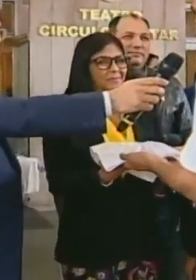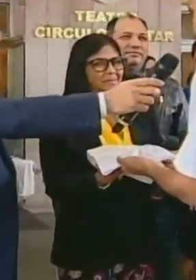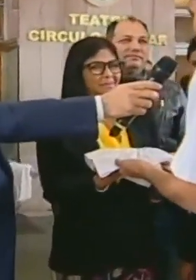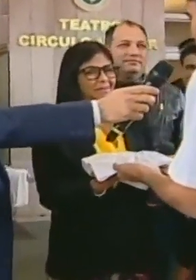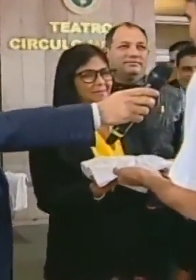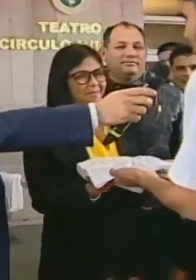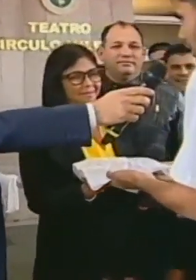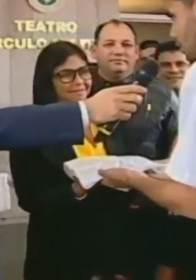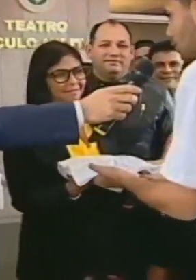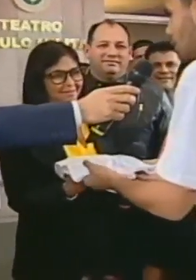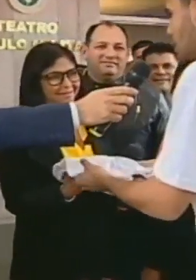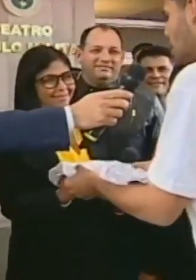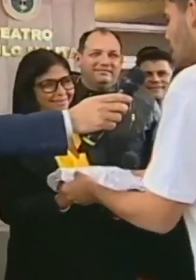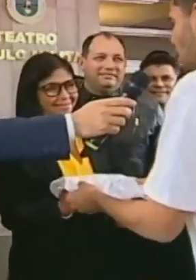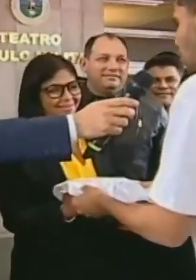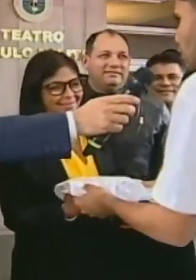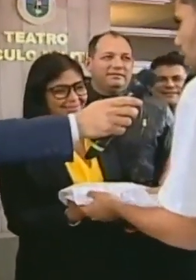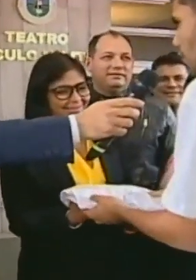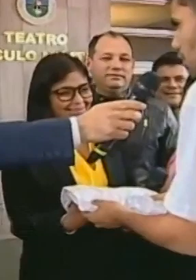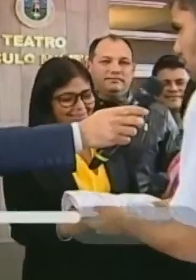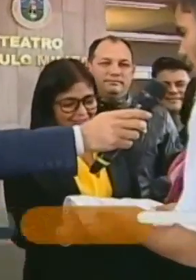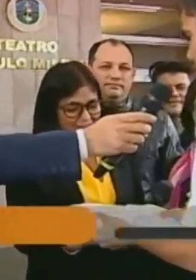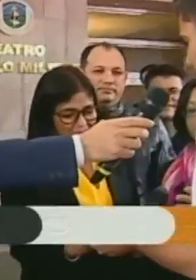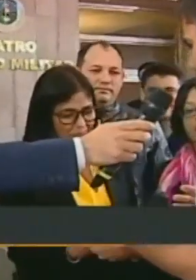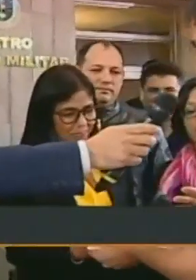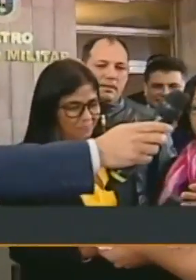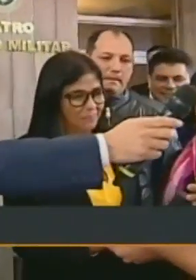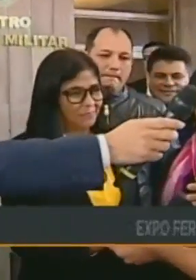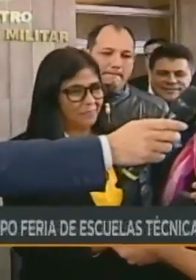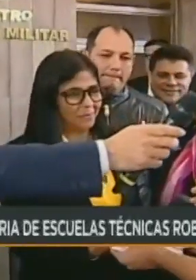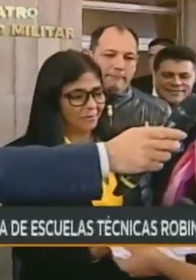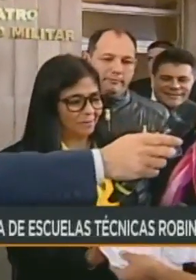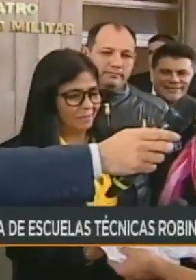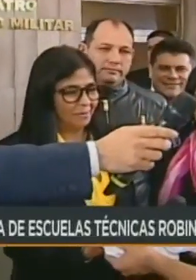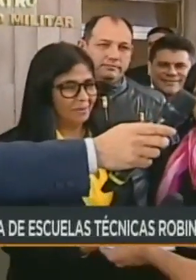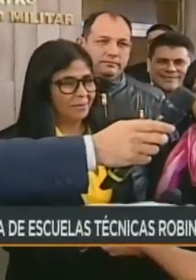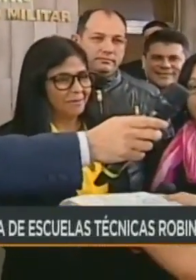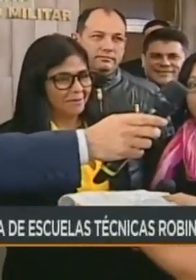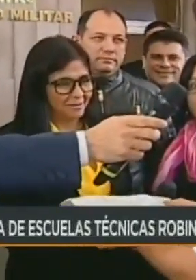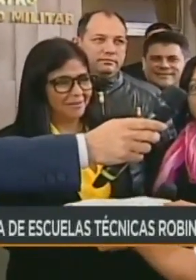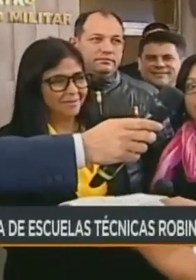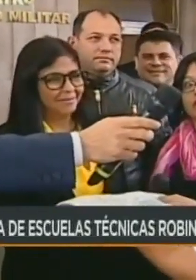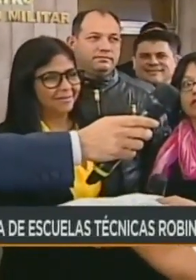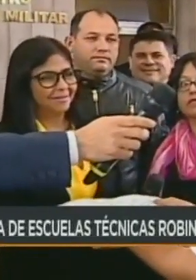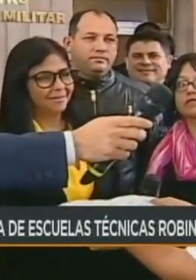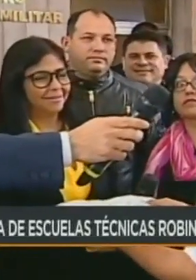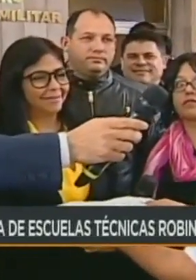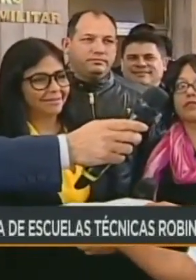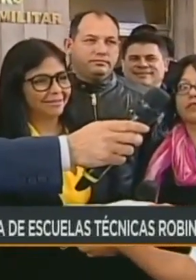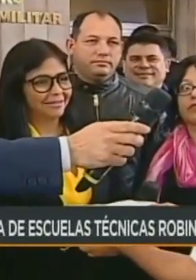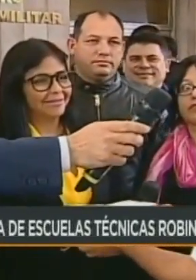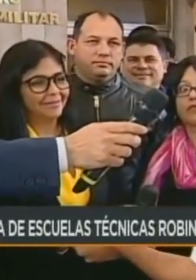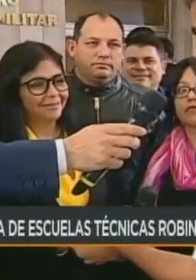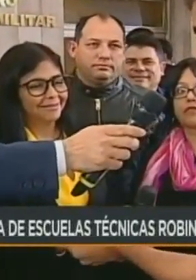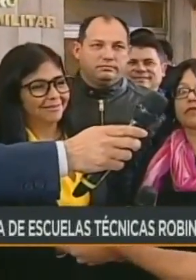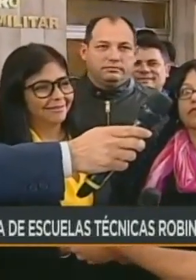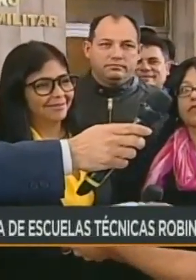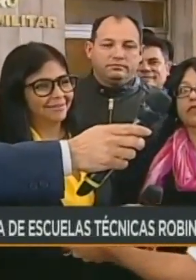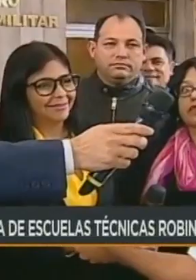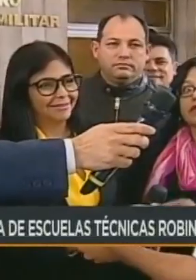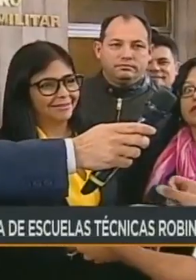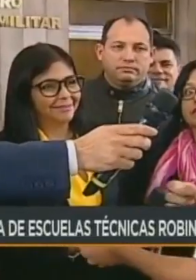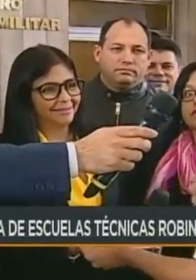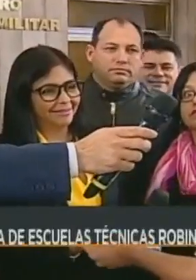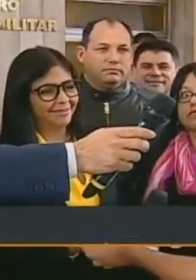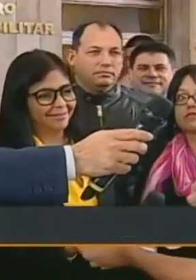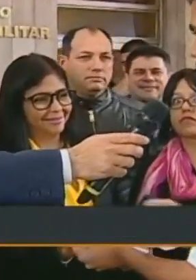Bienvenido. Aquí una entrega de un agradecimiento por todo el esfuerzo que le ha dado a las escuelas técnicas para que lleven nuestro logo y que sepan que